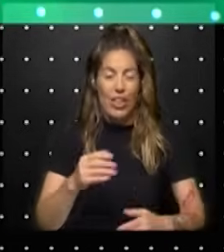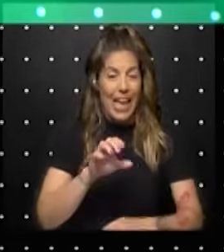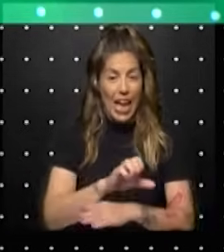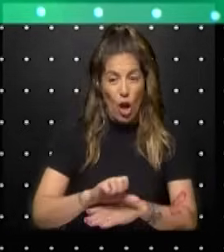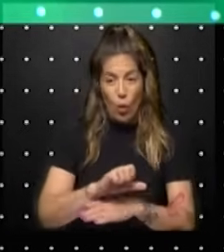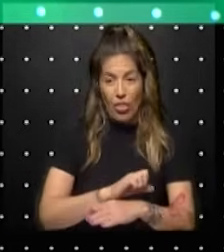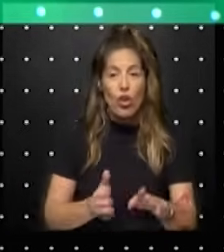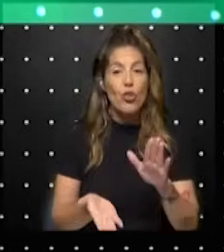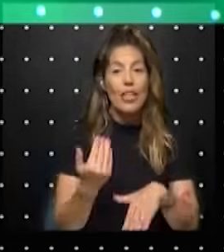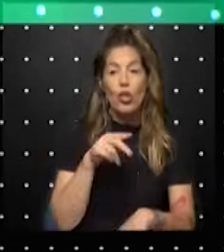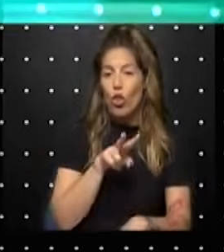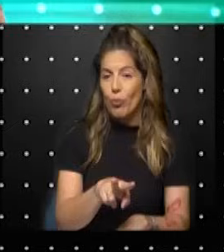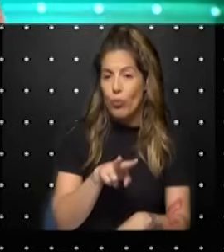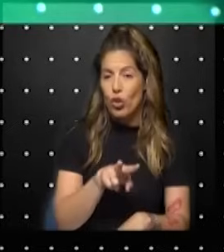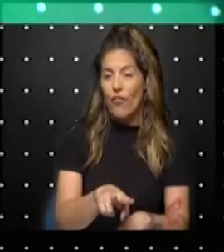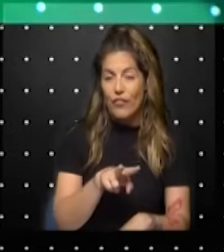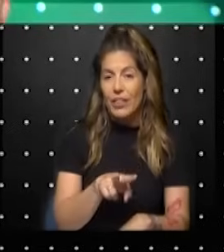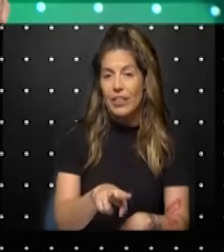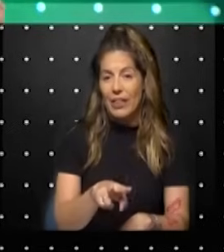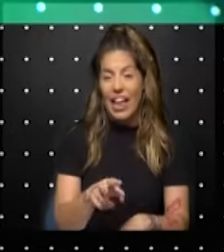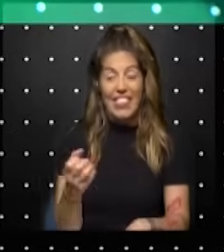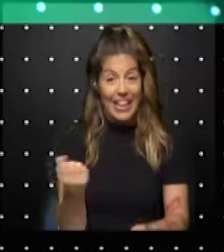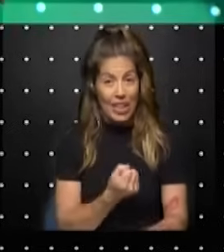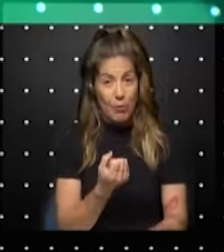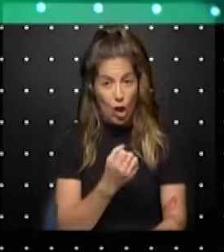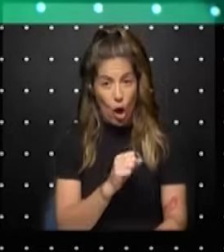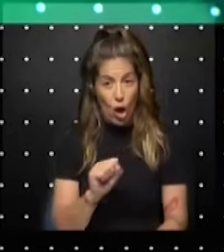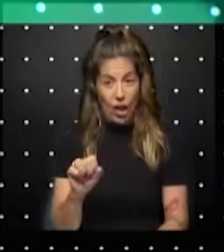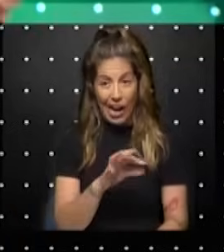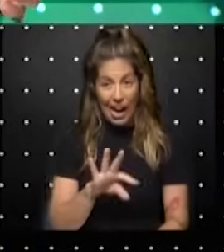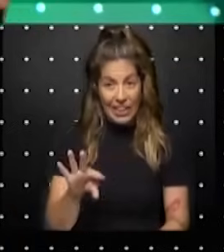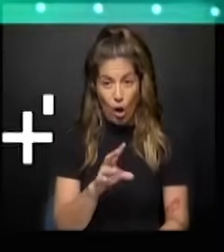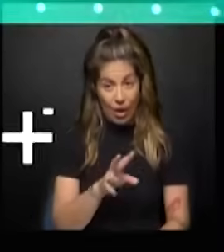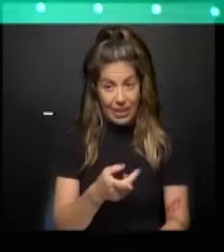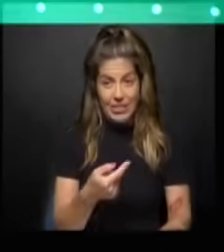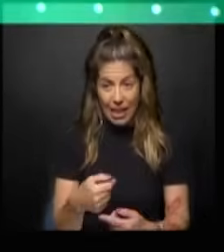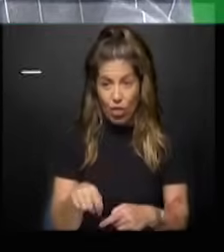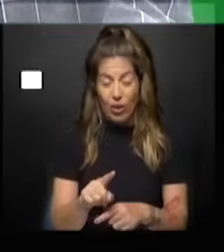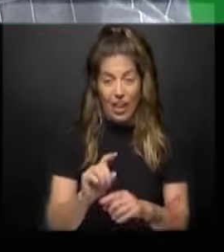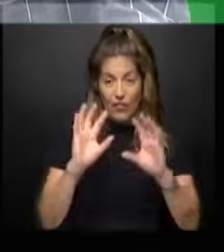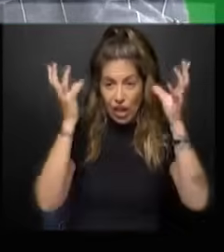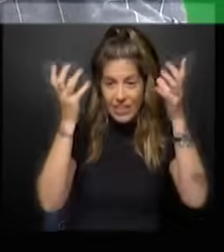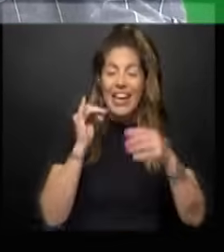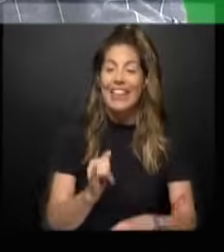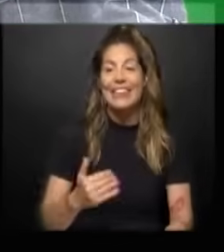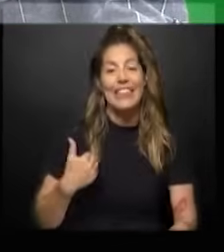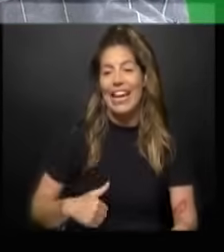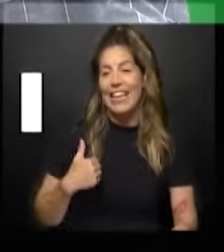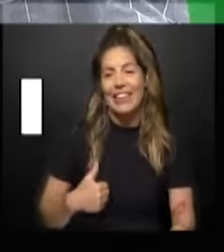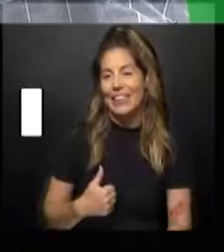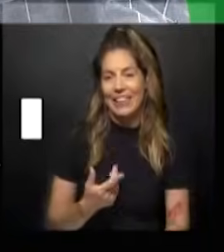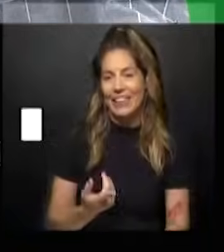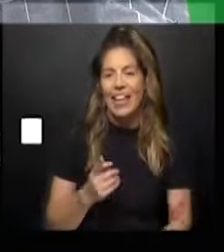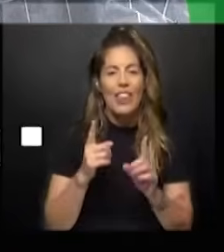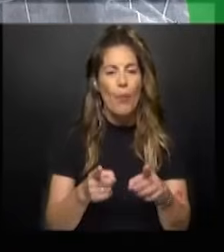sobre todo desde el punto de vista del crimen organizado, pero que impacta violencia en lo político. Sí. ¿No? Y Argentina, que fue por lejos, no solo